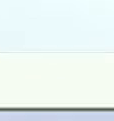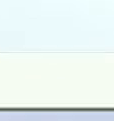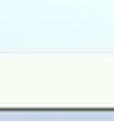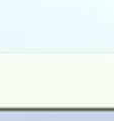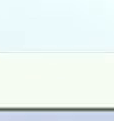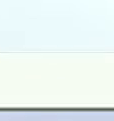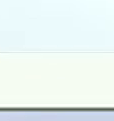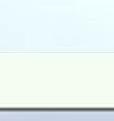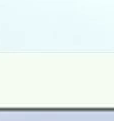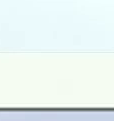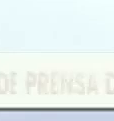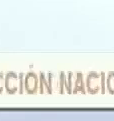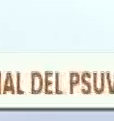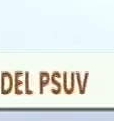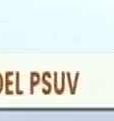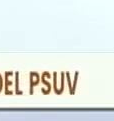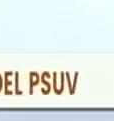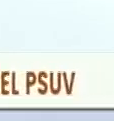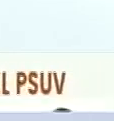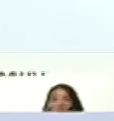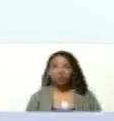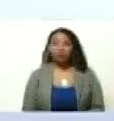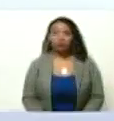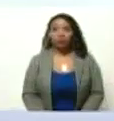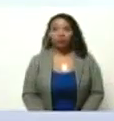parroquiales, total de